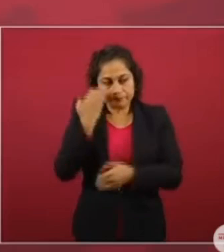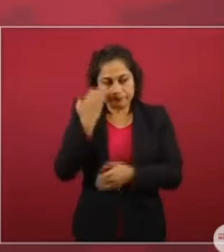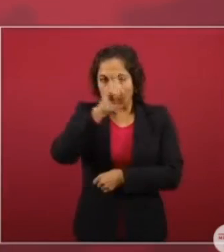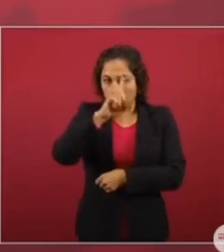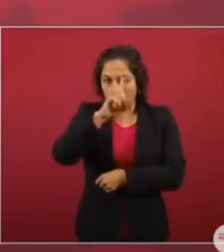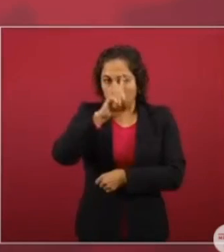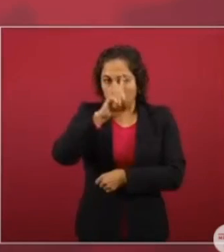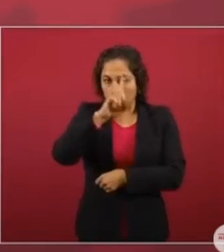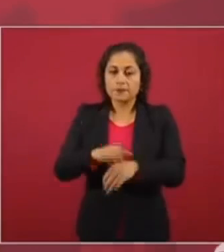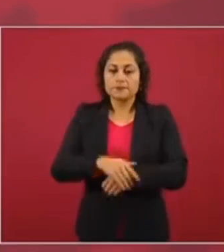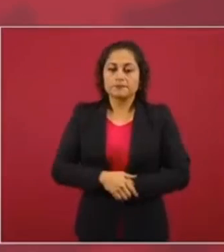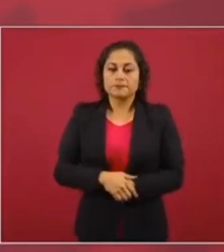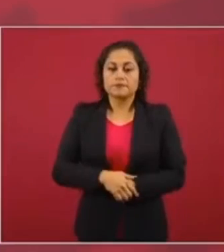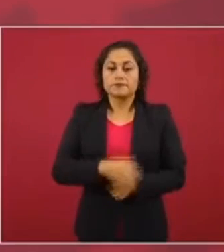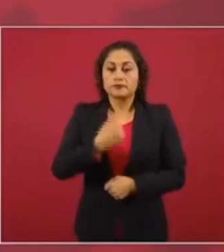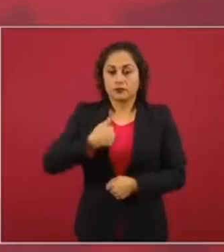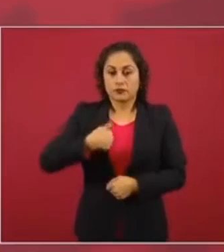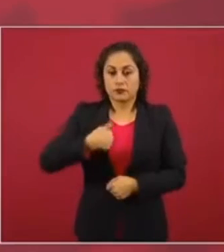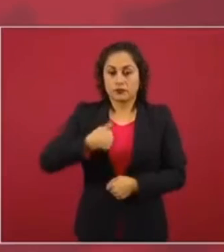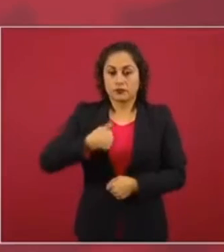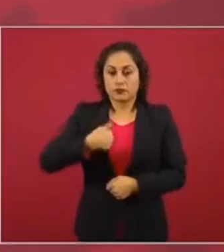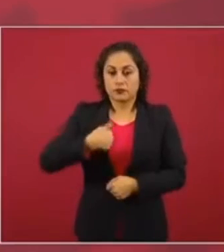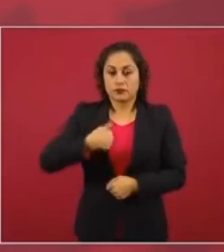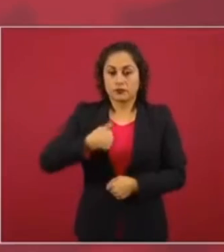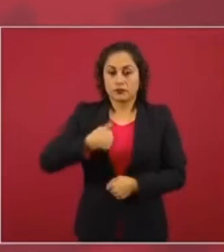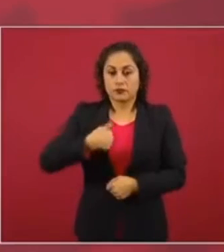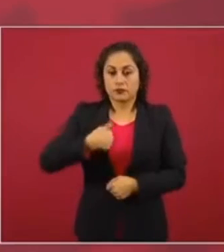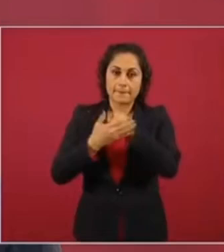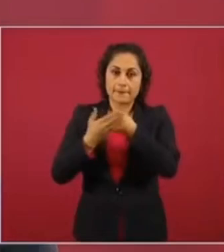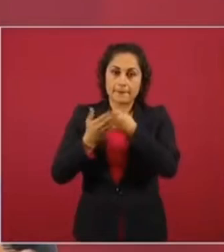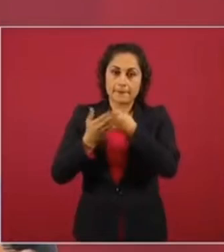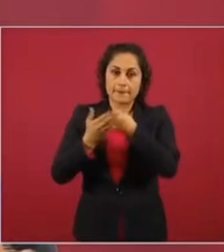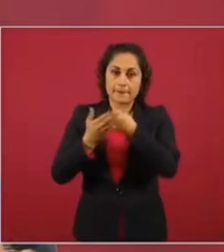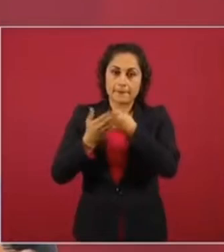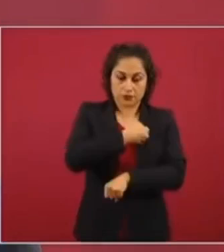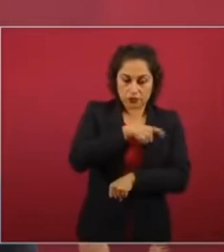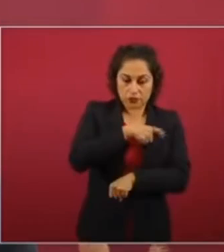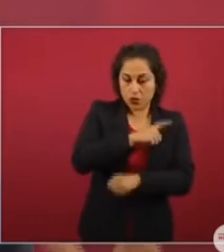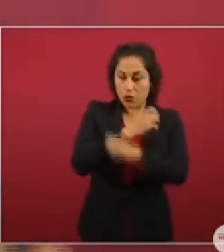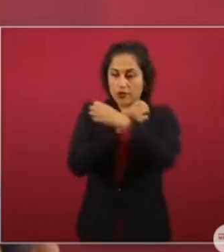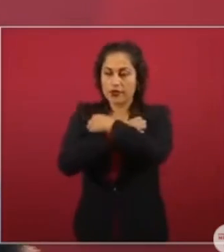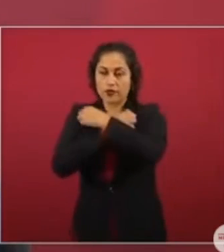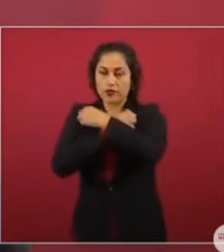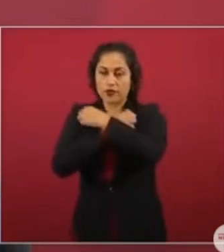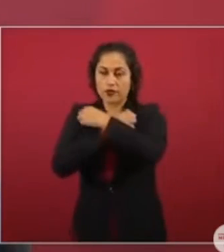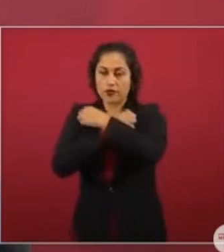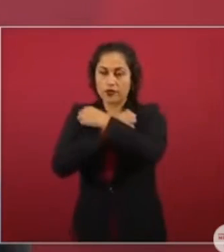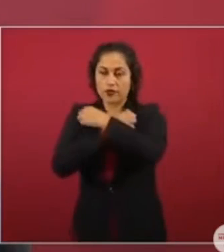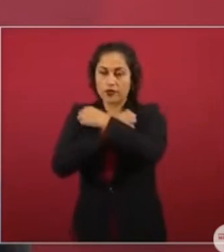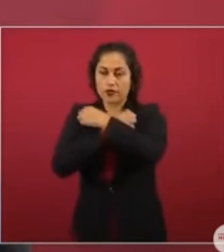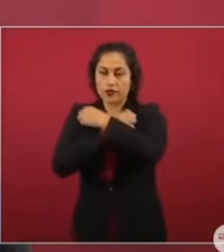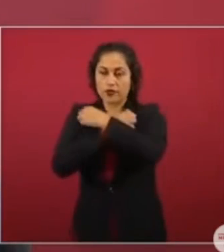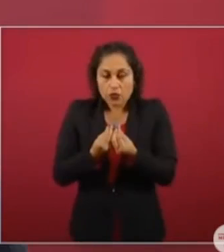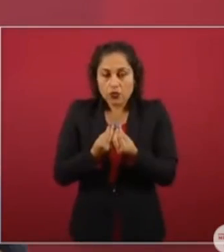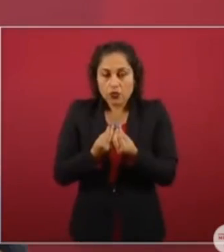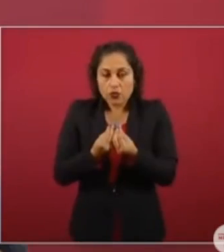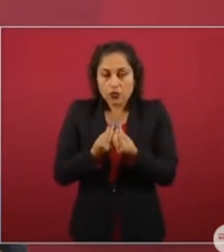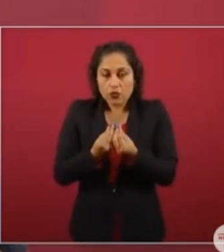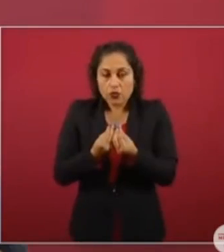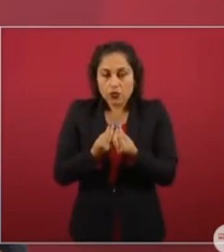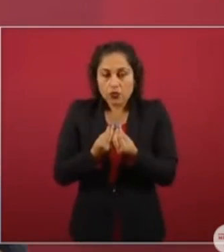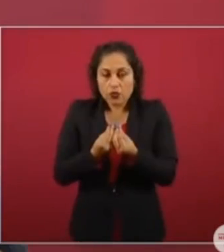un paso muy próximo, concertado entre salud y educación, para estas comunidades de aprendizaje que